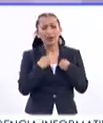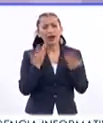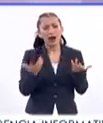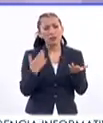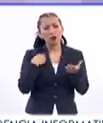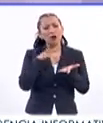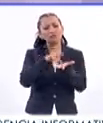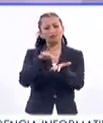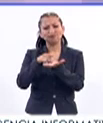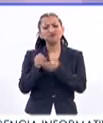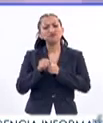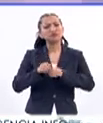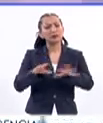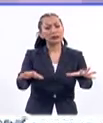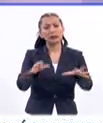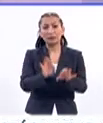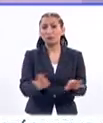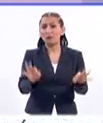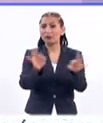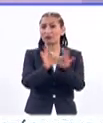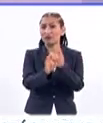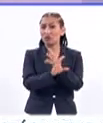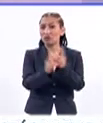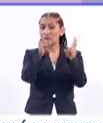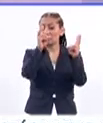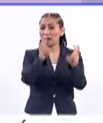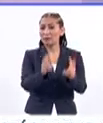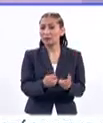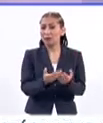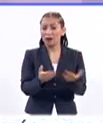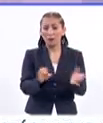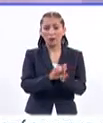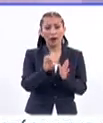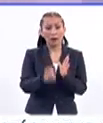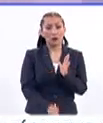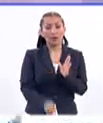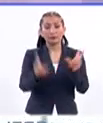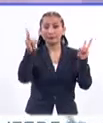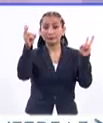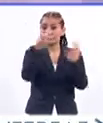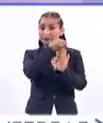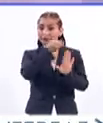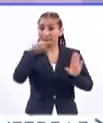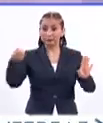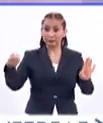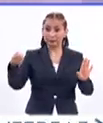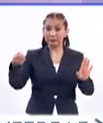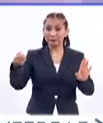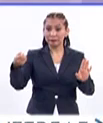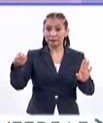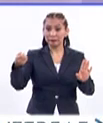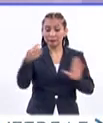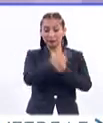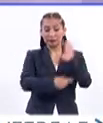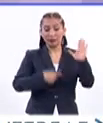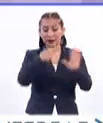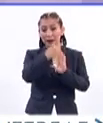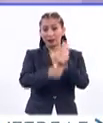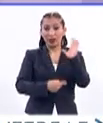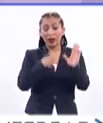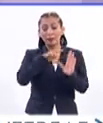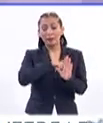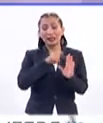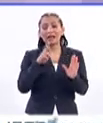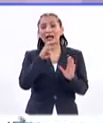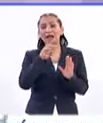logró impactar en elementos tan esenciales en nuestro día a día como por ejemplo el lema y el escudo de la UNAM: por mi